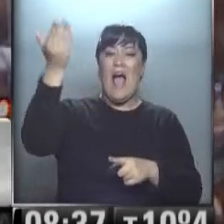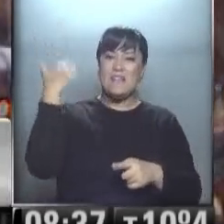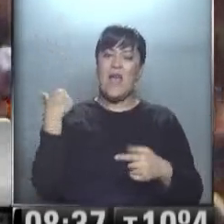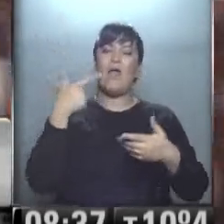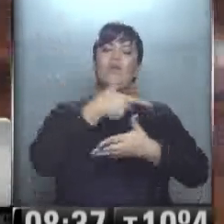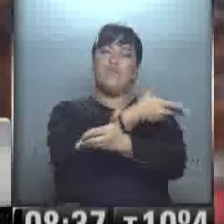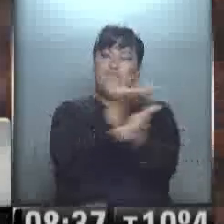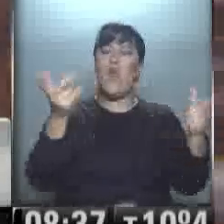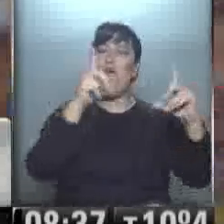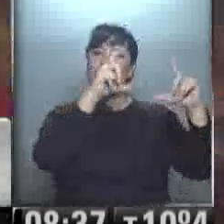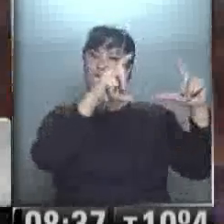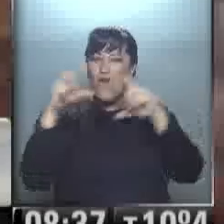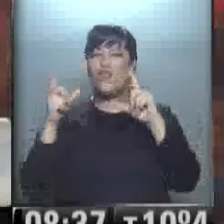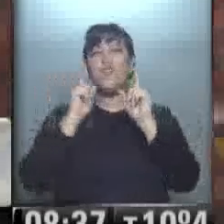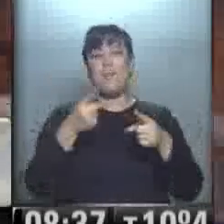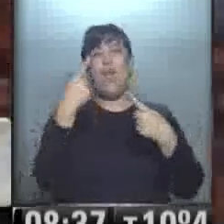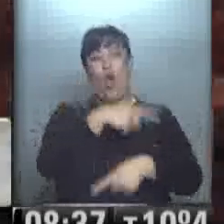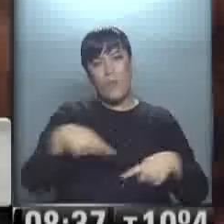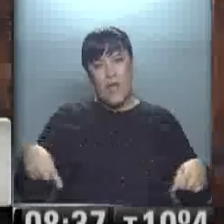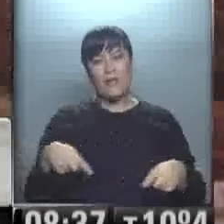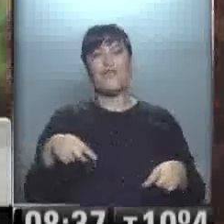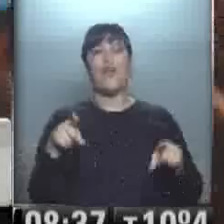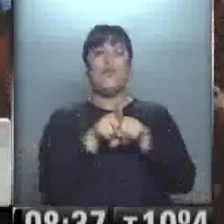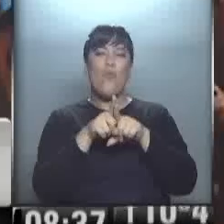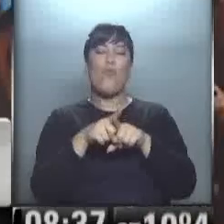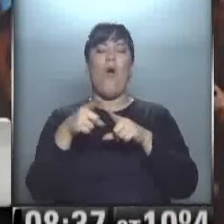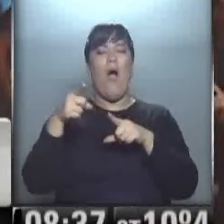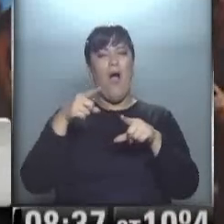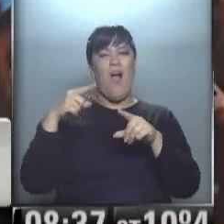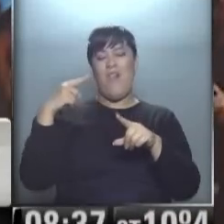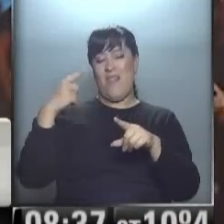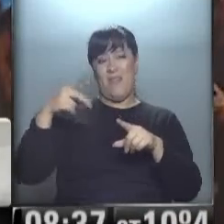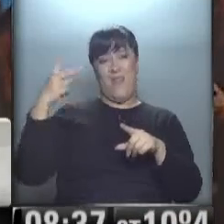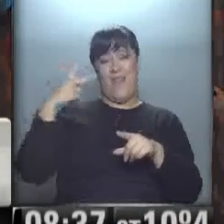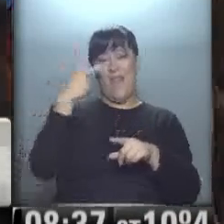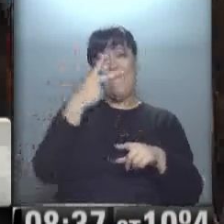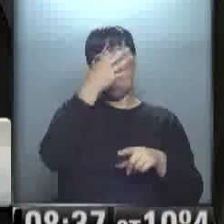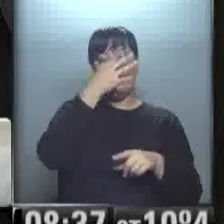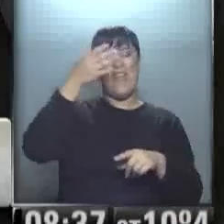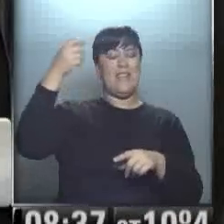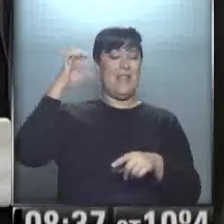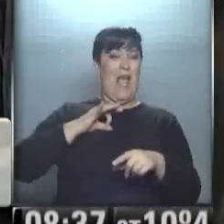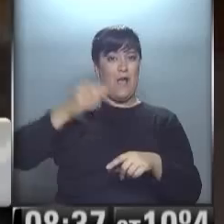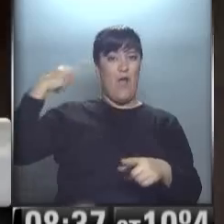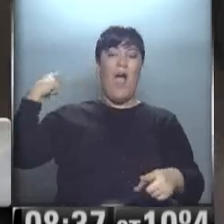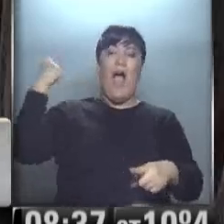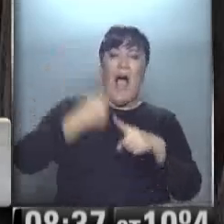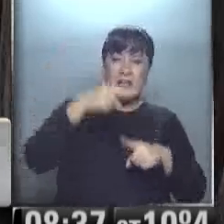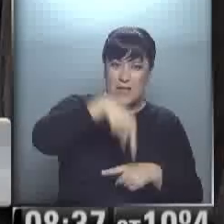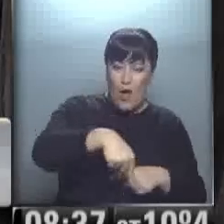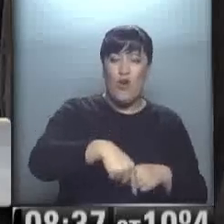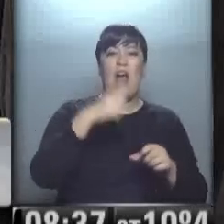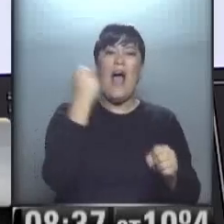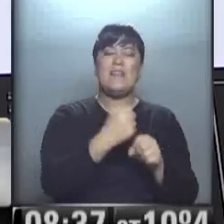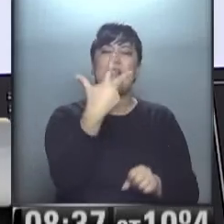muestra fotográfica y de objetos que permite recorrer su carrera estas dos décadas, que va a estar abierta hasta el domingo 3 de agosto